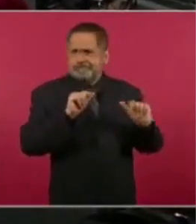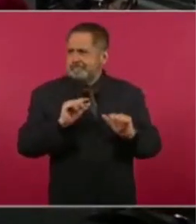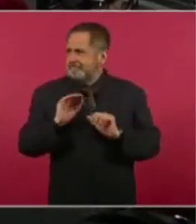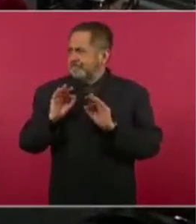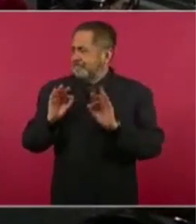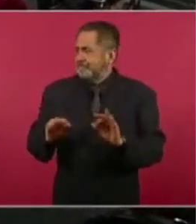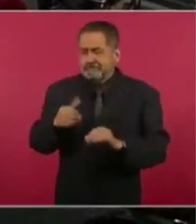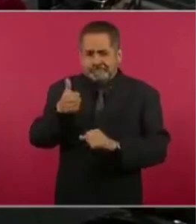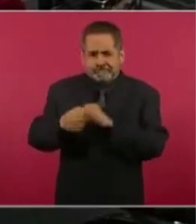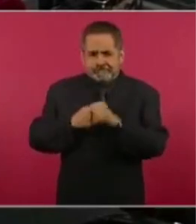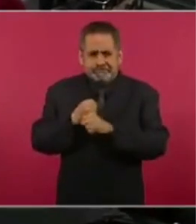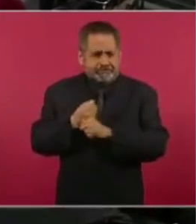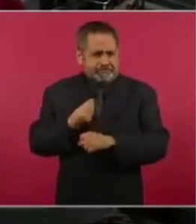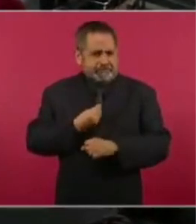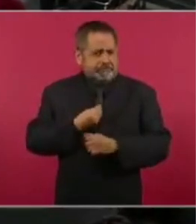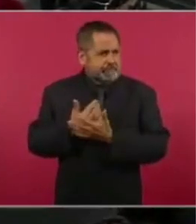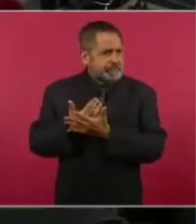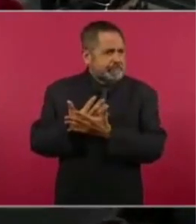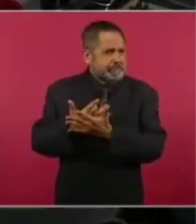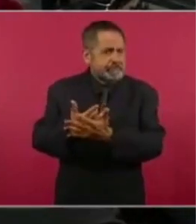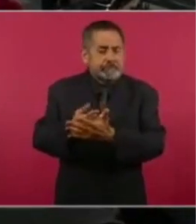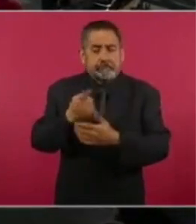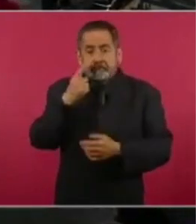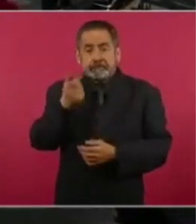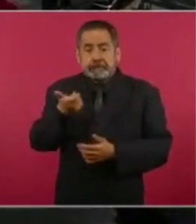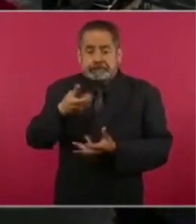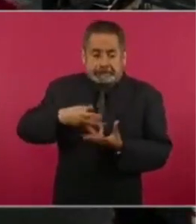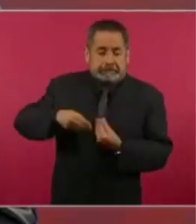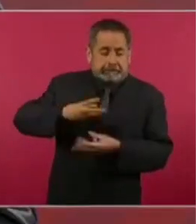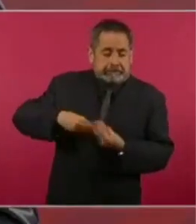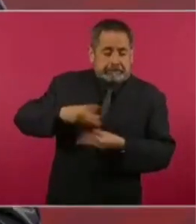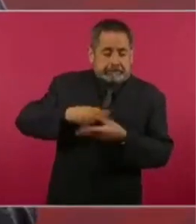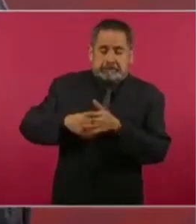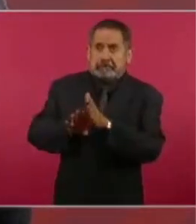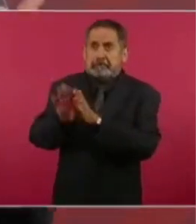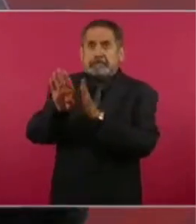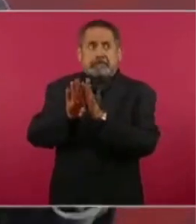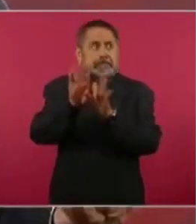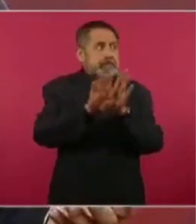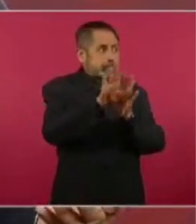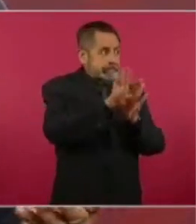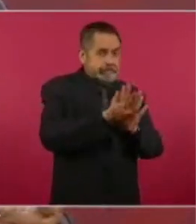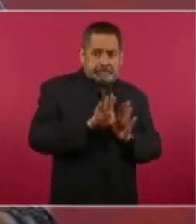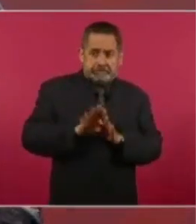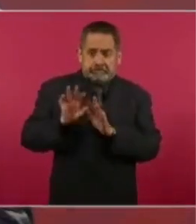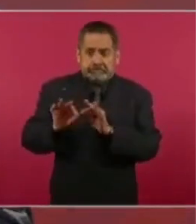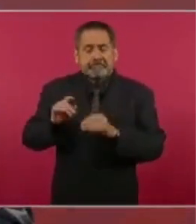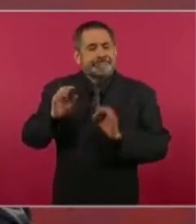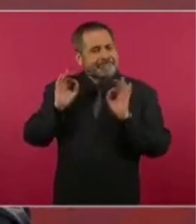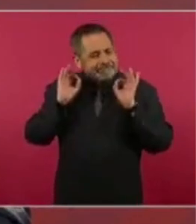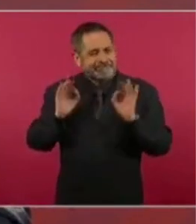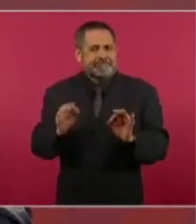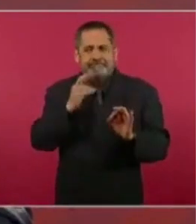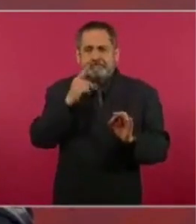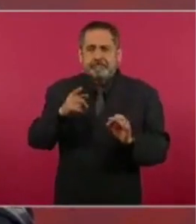para que las economías se recuperen y no se siga afectando a los pueblos.